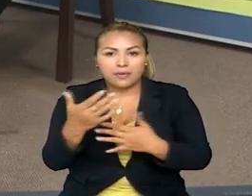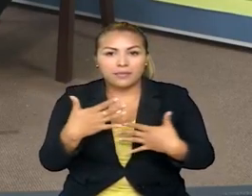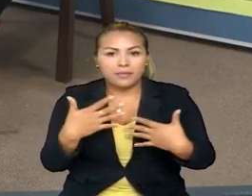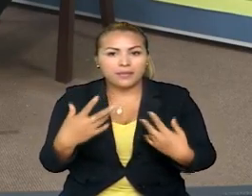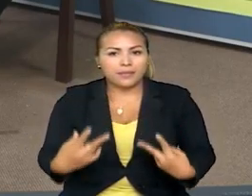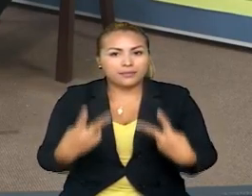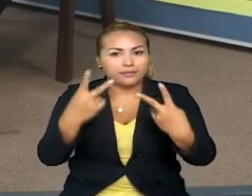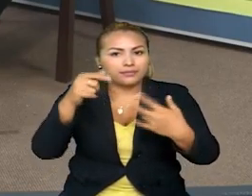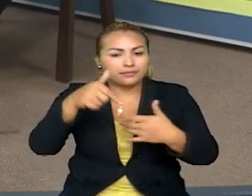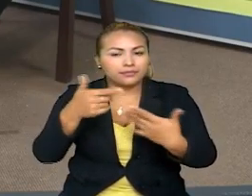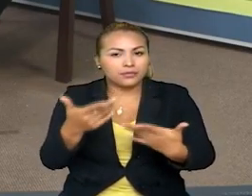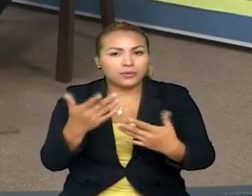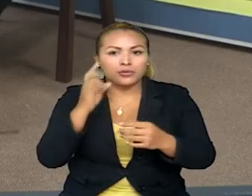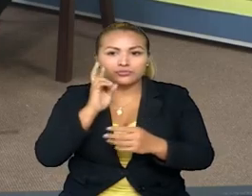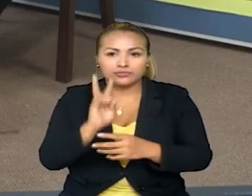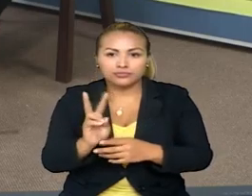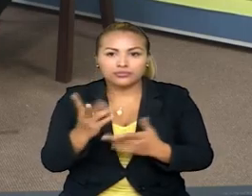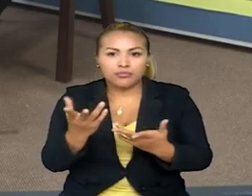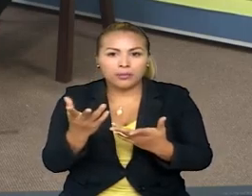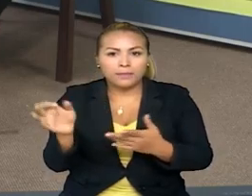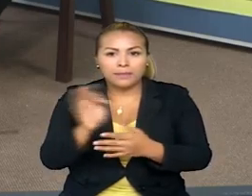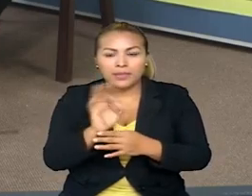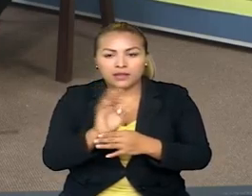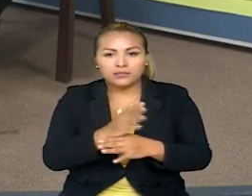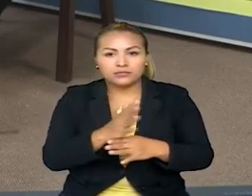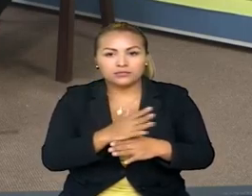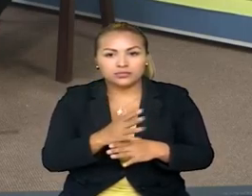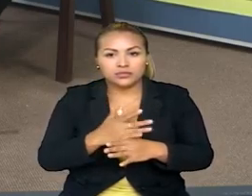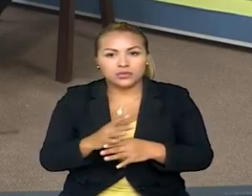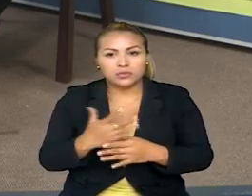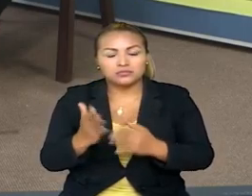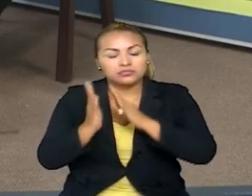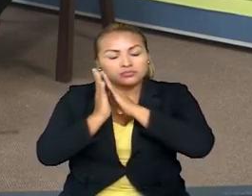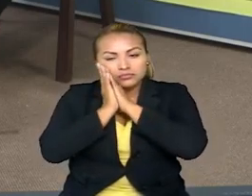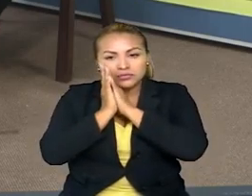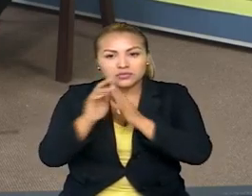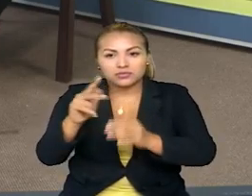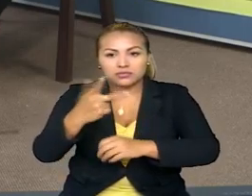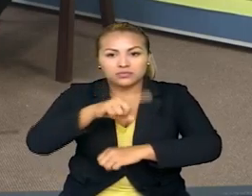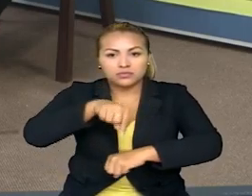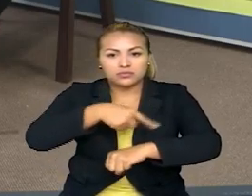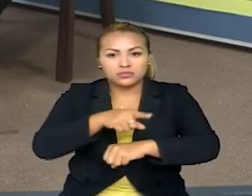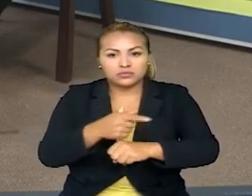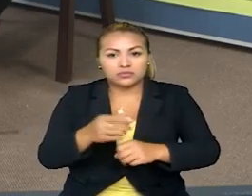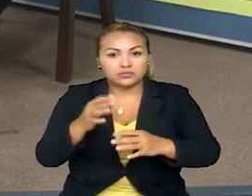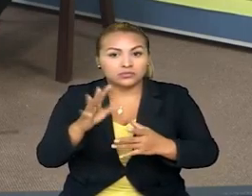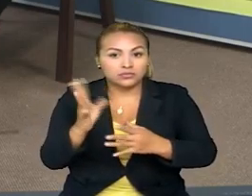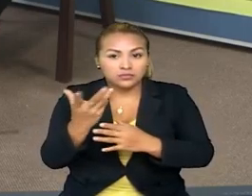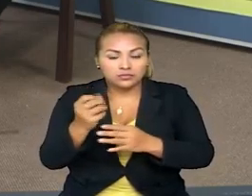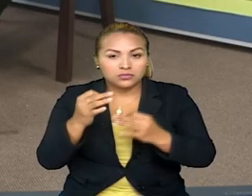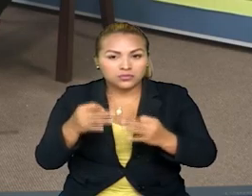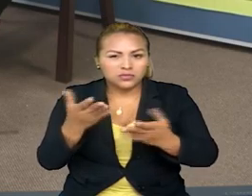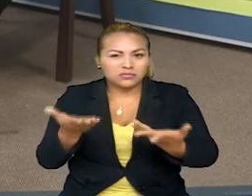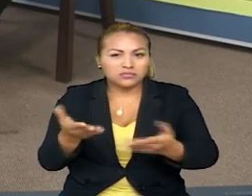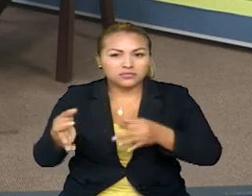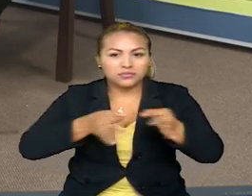levantarse adecuadamente dormir las 8 horas completa pero qué pasa ok